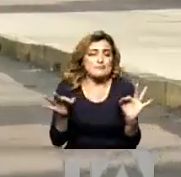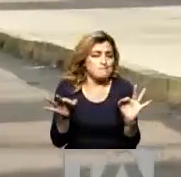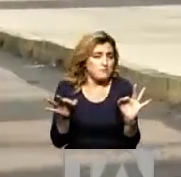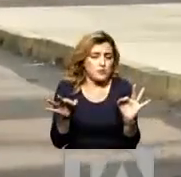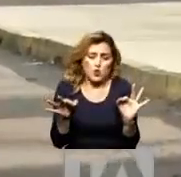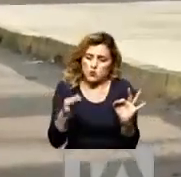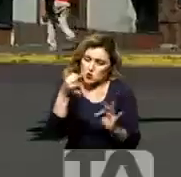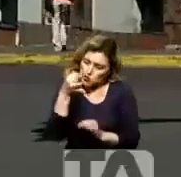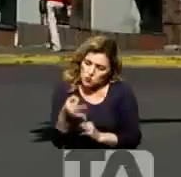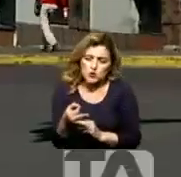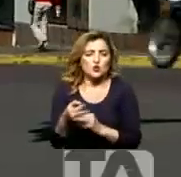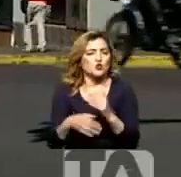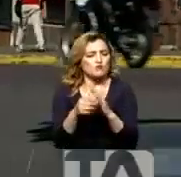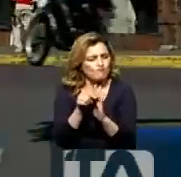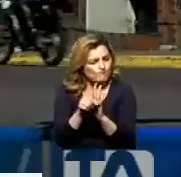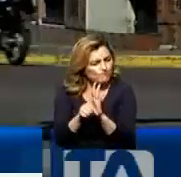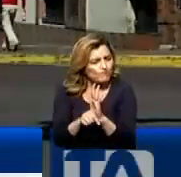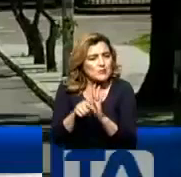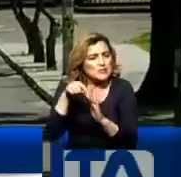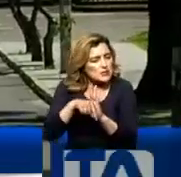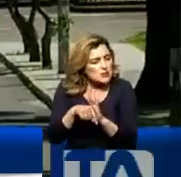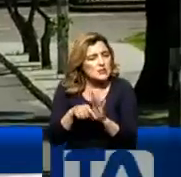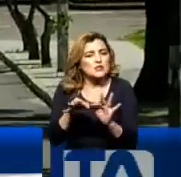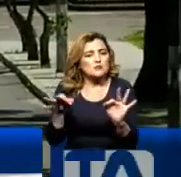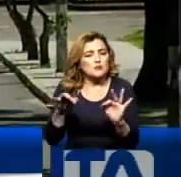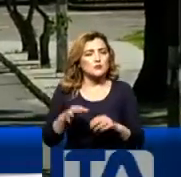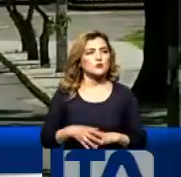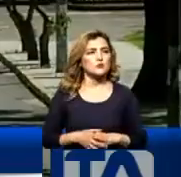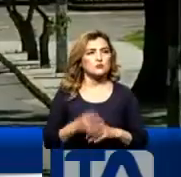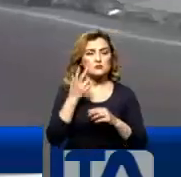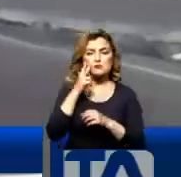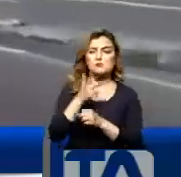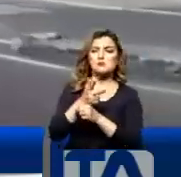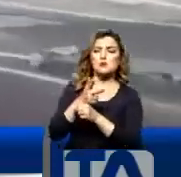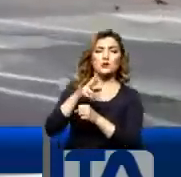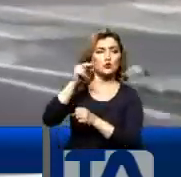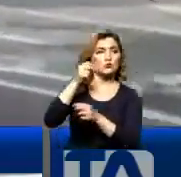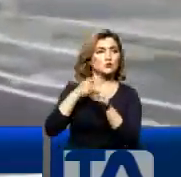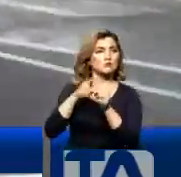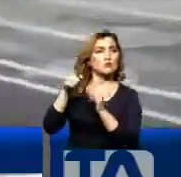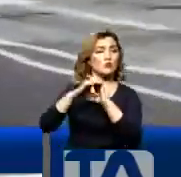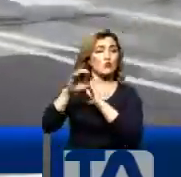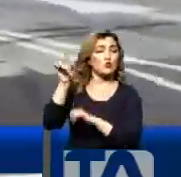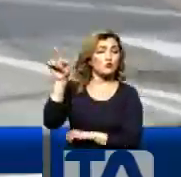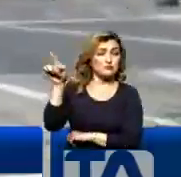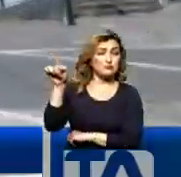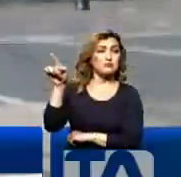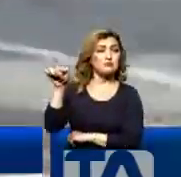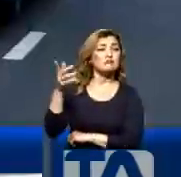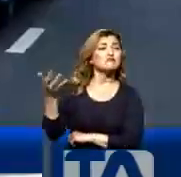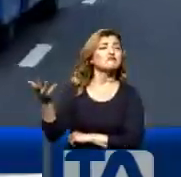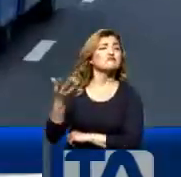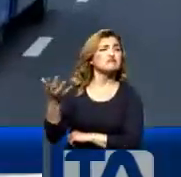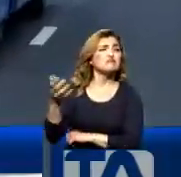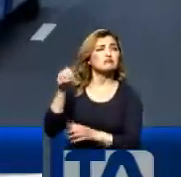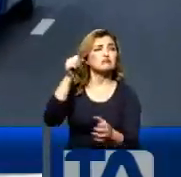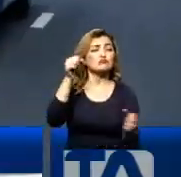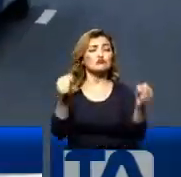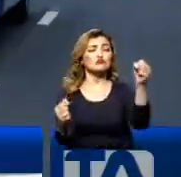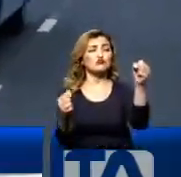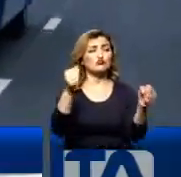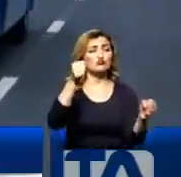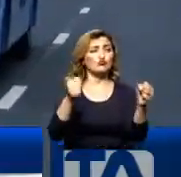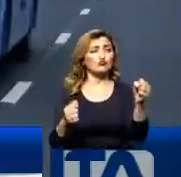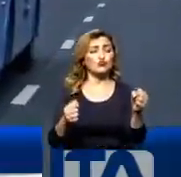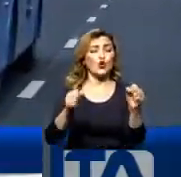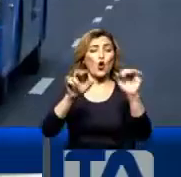un recorrido que realizamos en el sur, centro y norte de Quito, solo encontramos a estas unidades de transporte. Quienes las conducen dicen